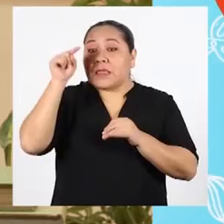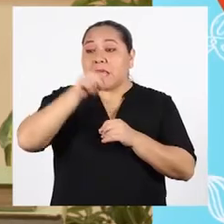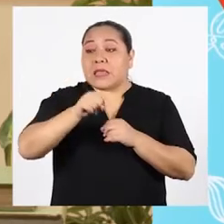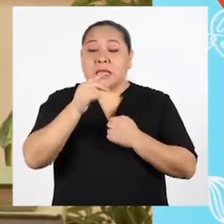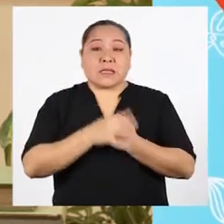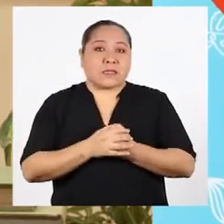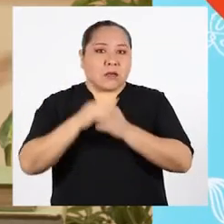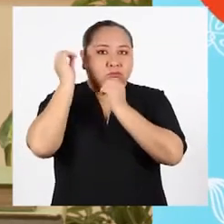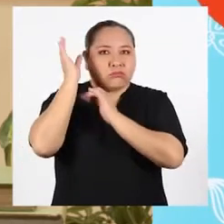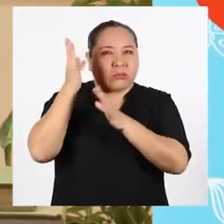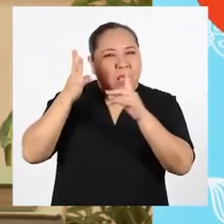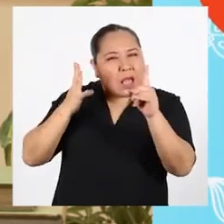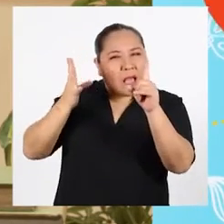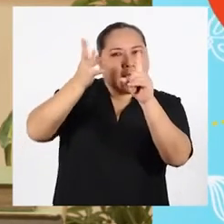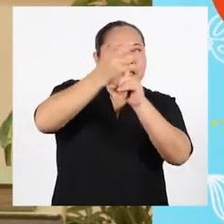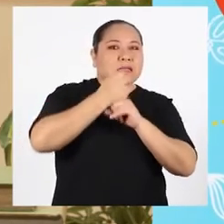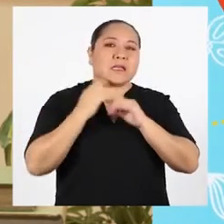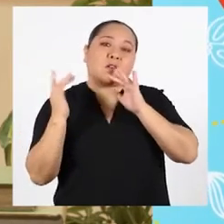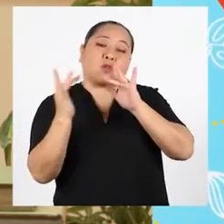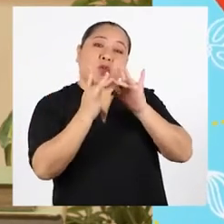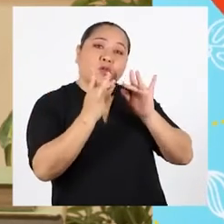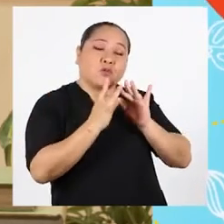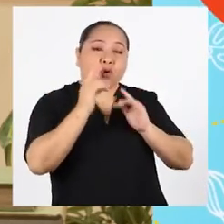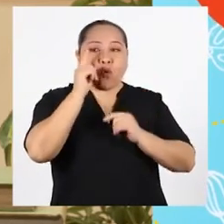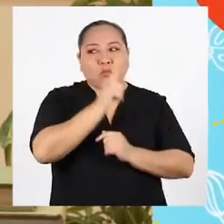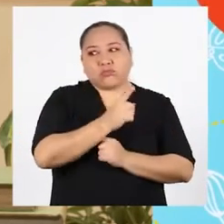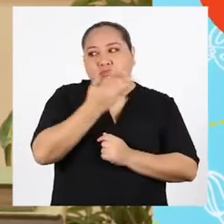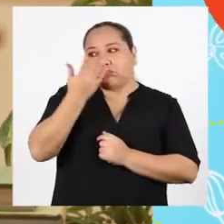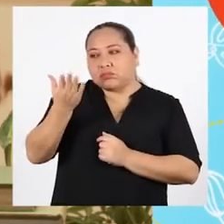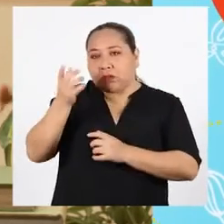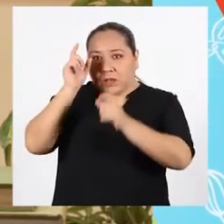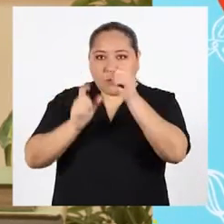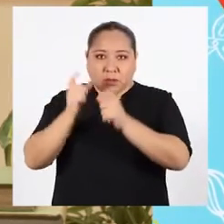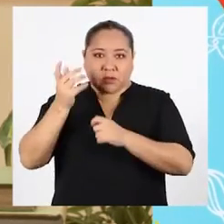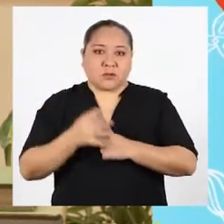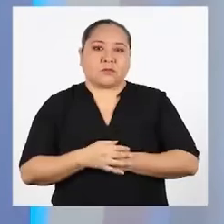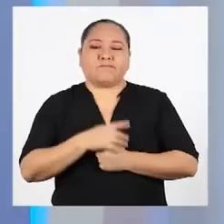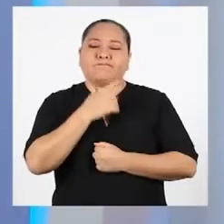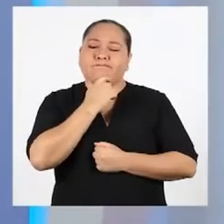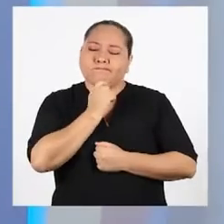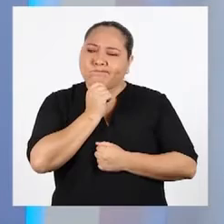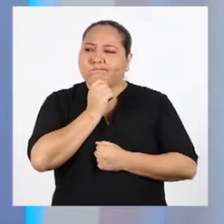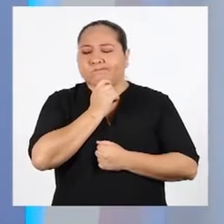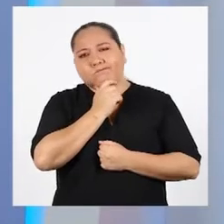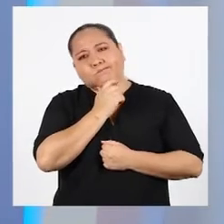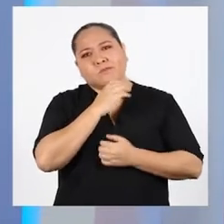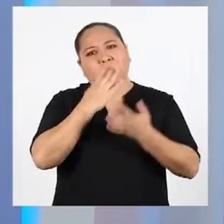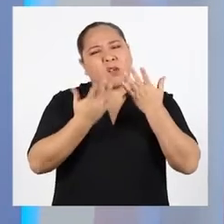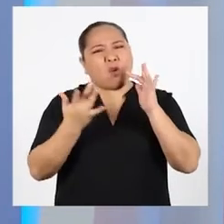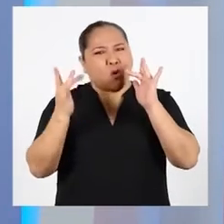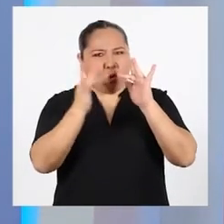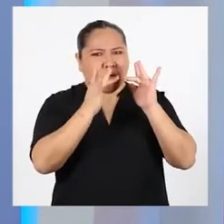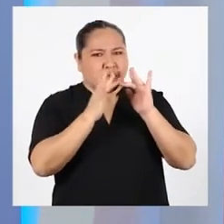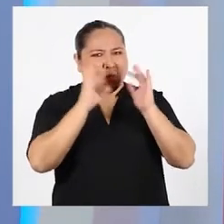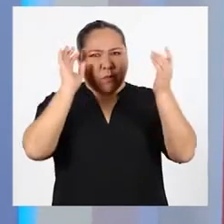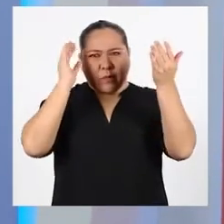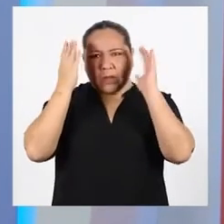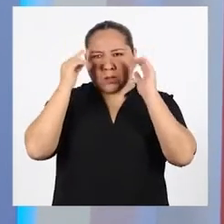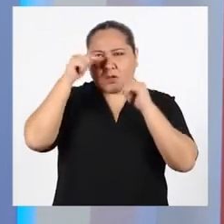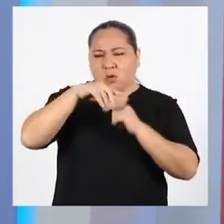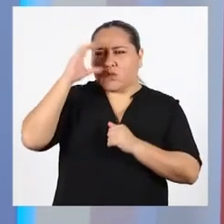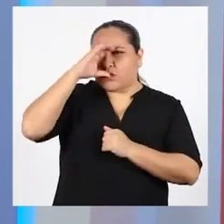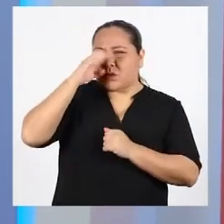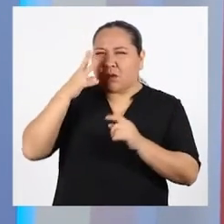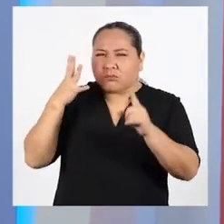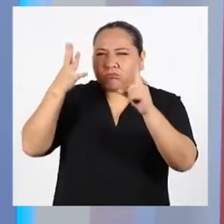de un discurso es lograr esa conexión entre uno y su público. Podría ser una conexión parecida a